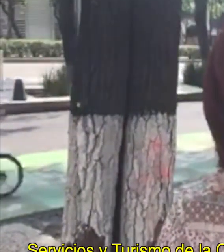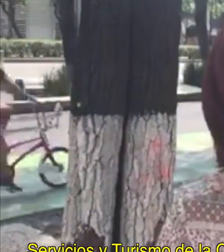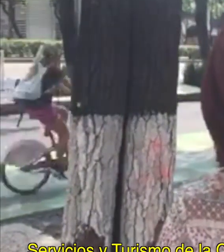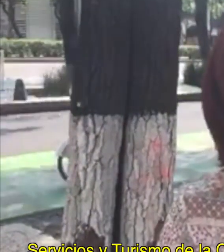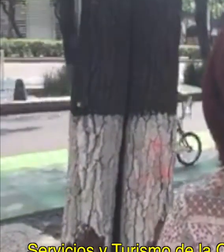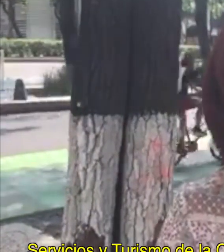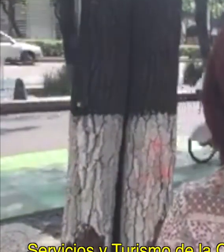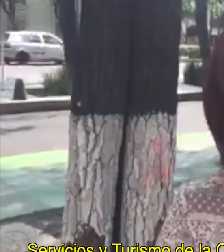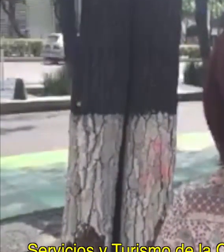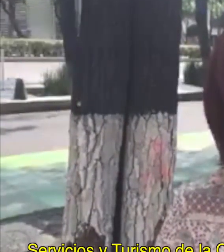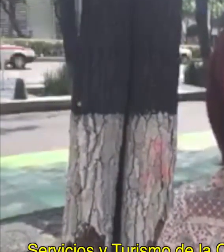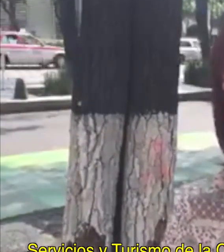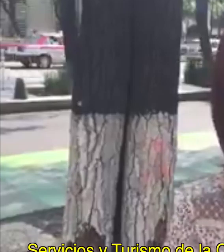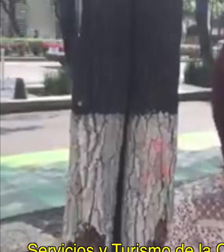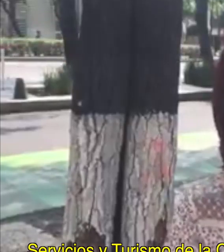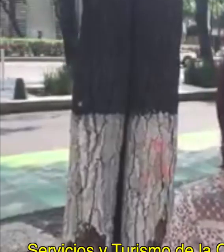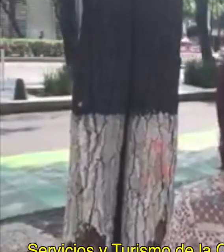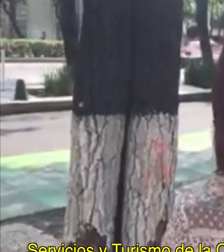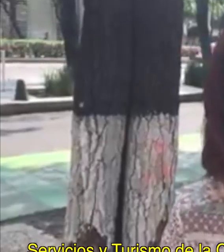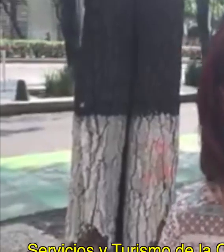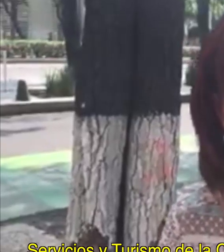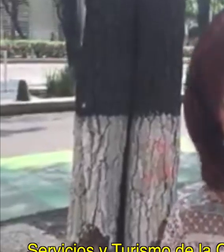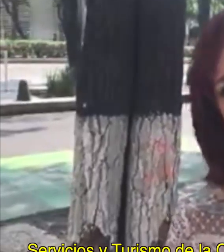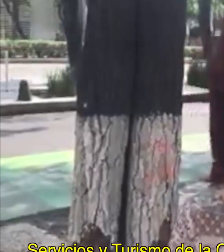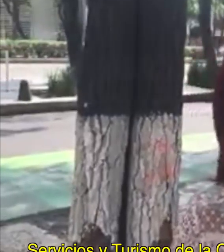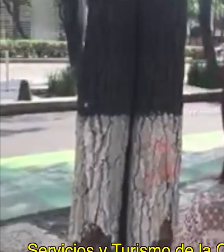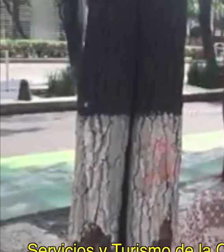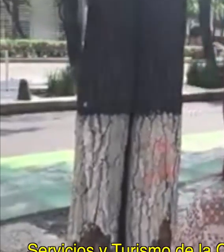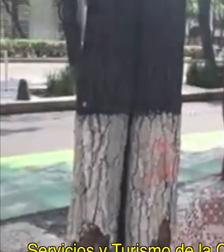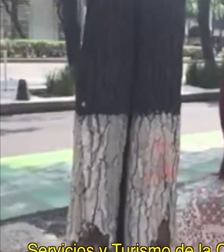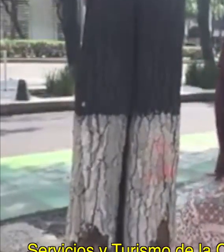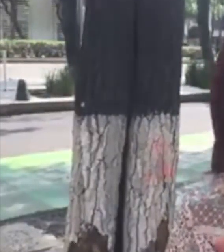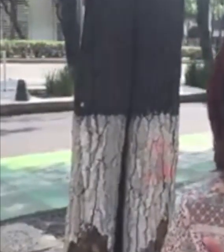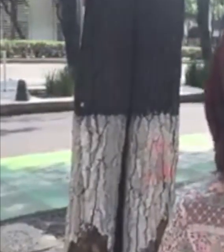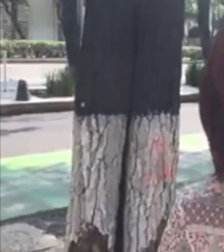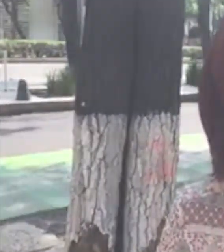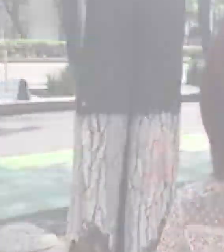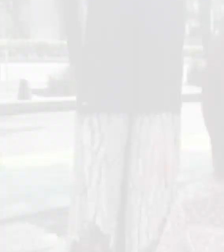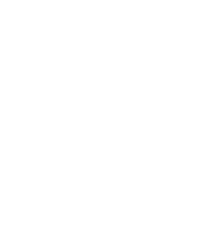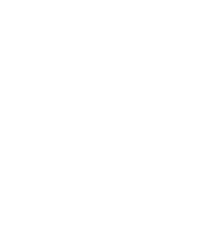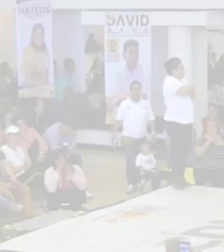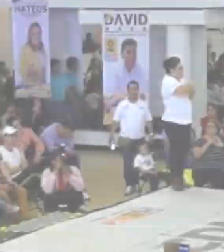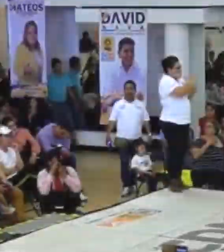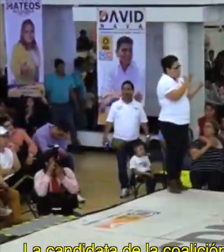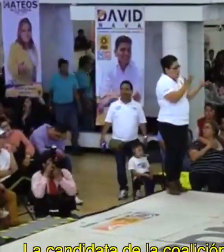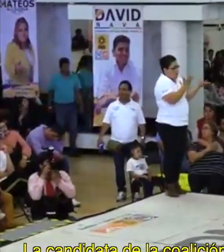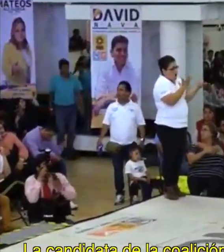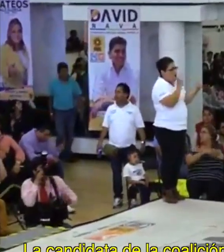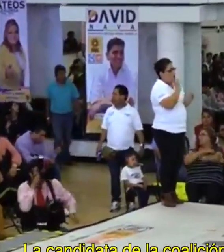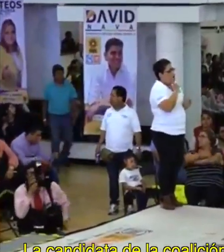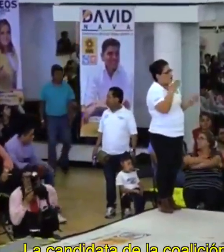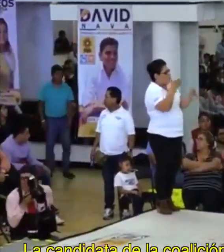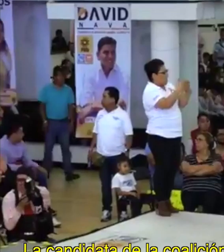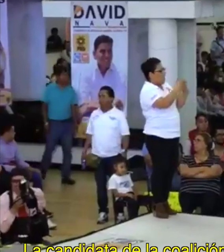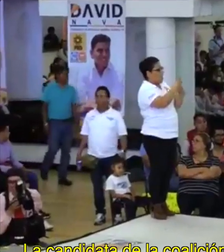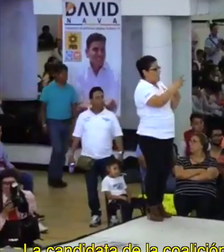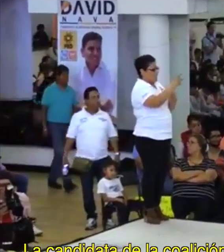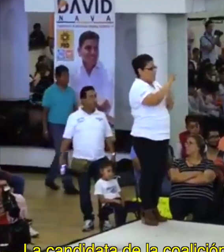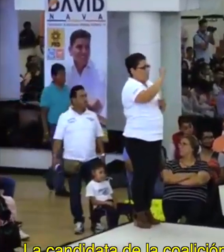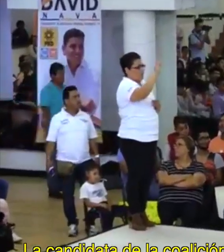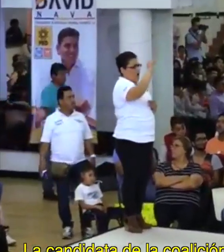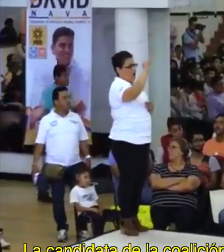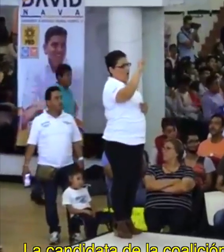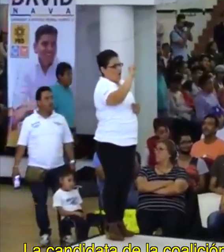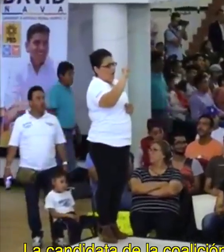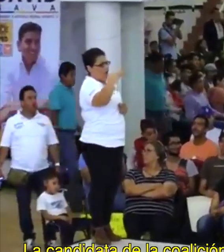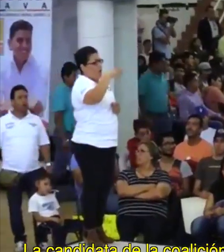Ciudad de México, donde se refirió a temas de ambulantaje, narcotráfico y servicios. La candidata de la coalición por la